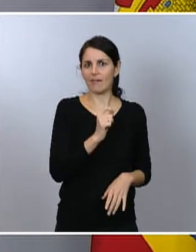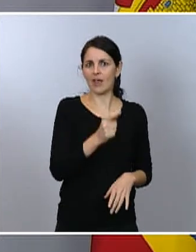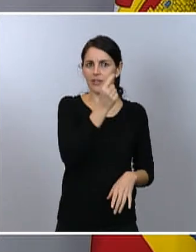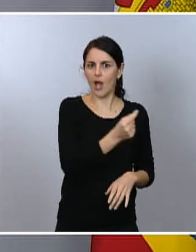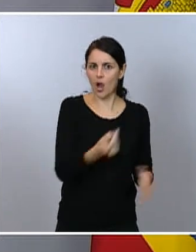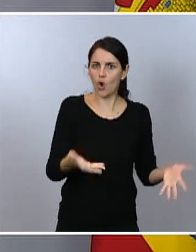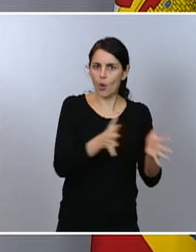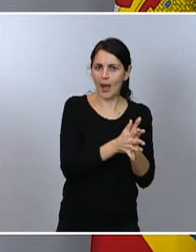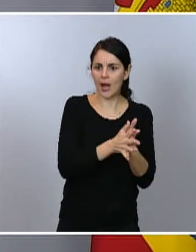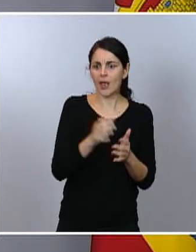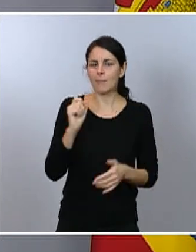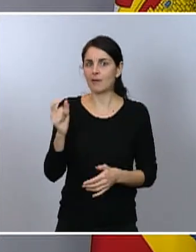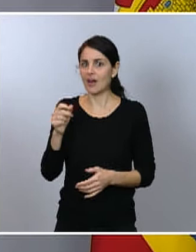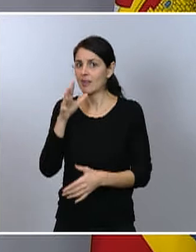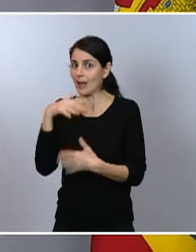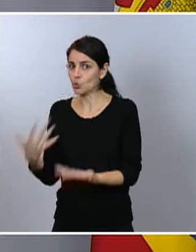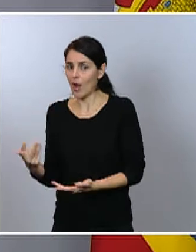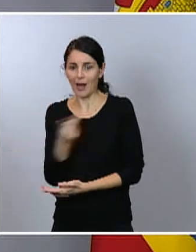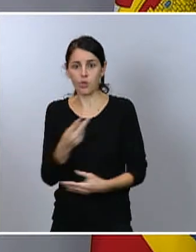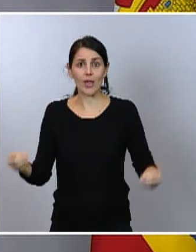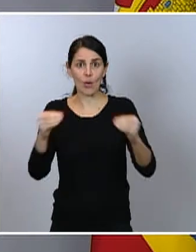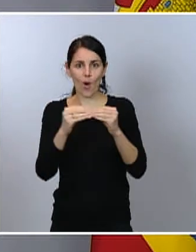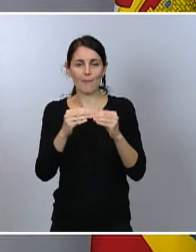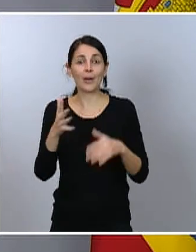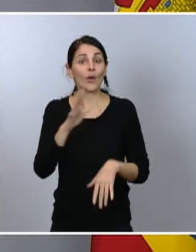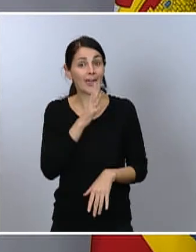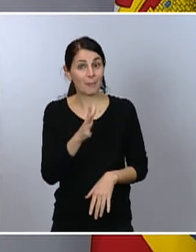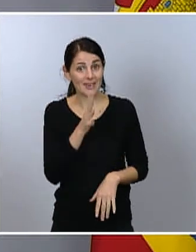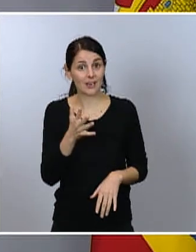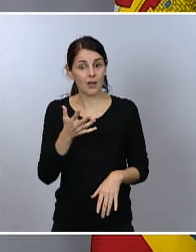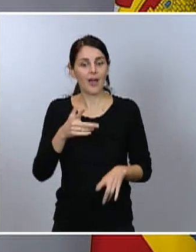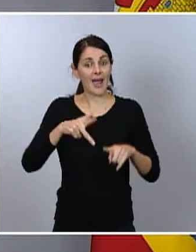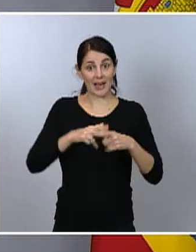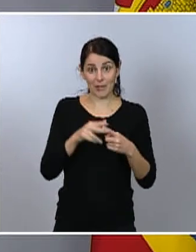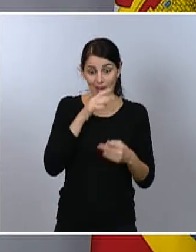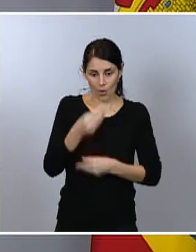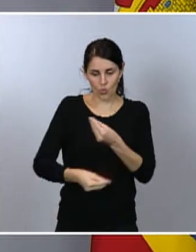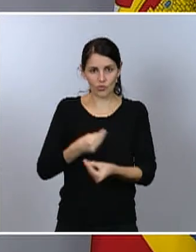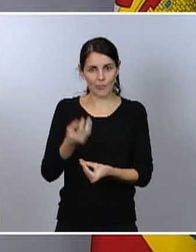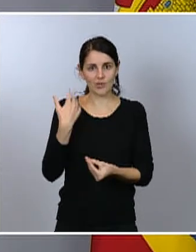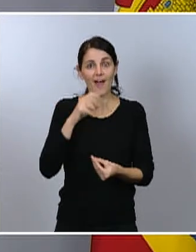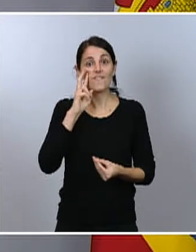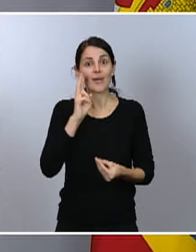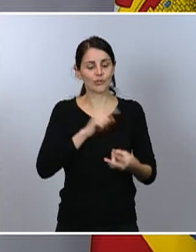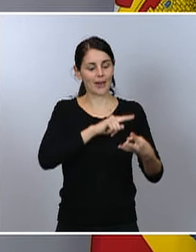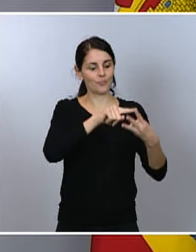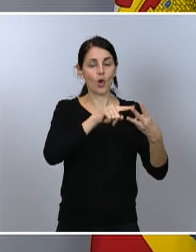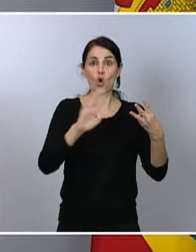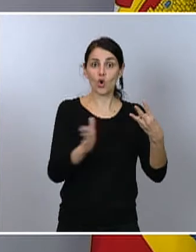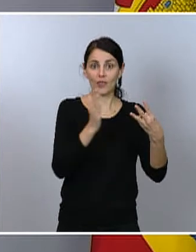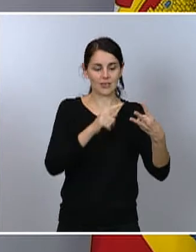ocurre es que con la herramienta que estamos utilizando, ya en las 3 primeras rondas vimos cómo había personas que, habiendo sido positivas,